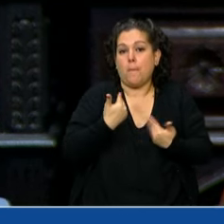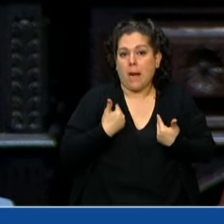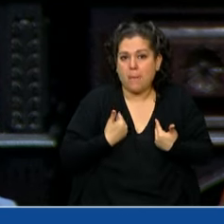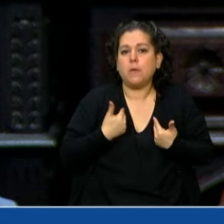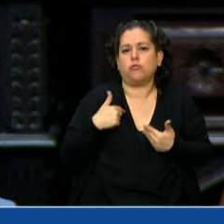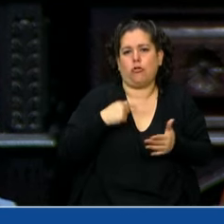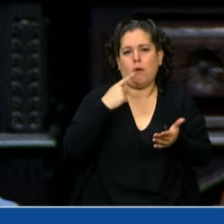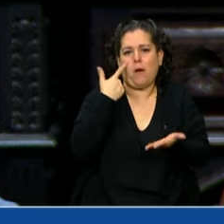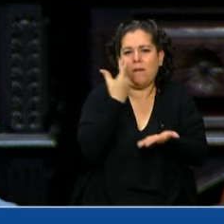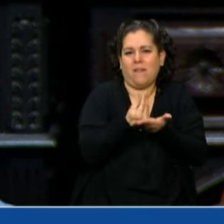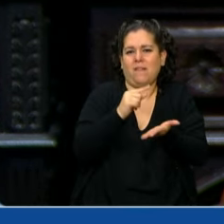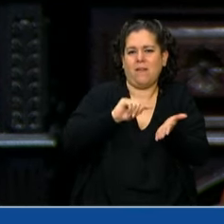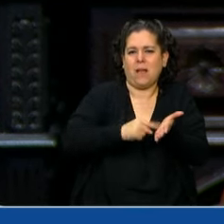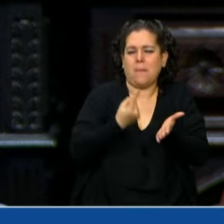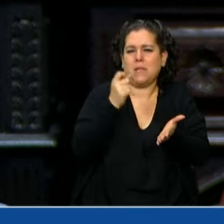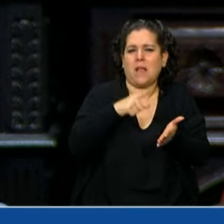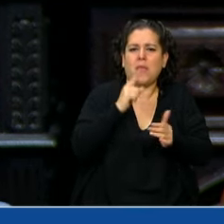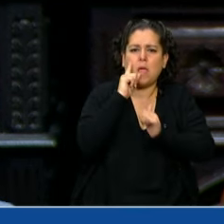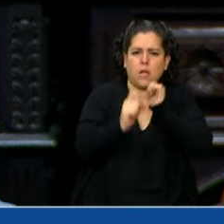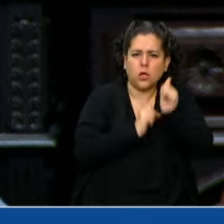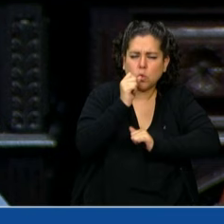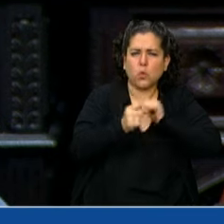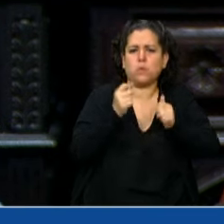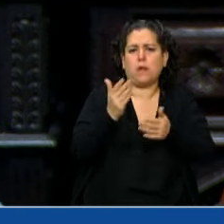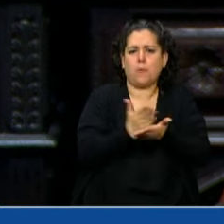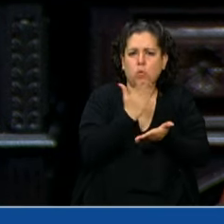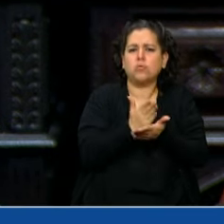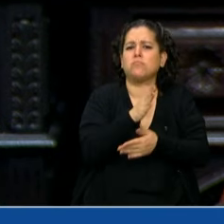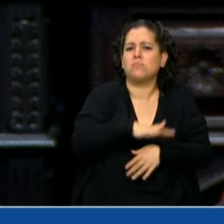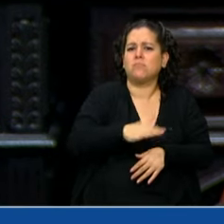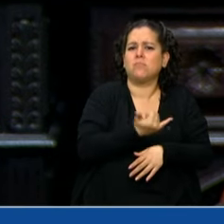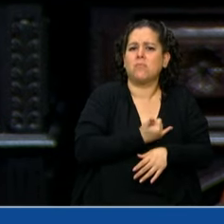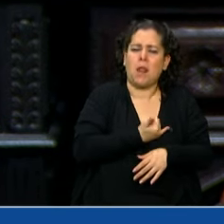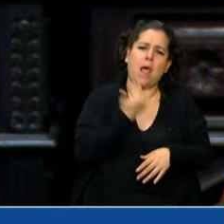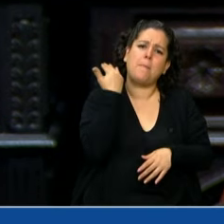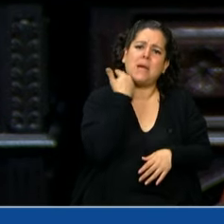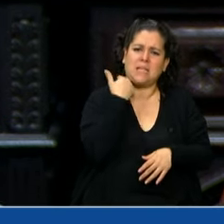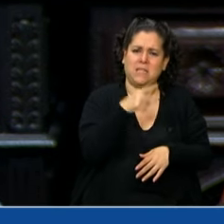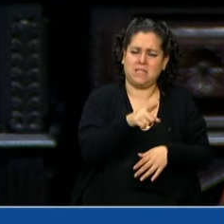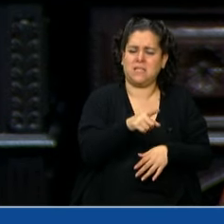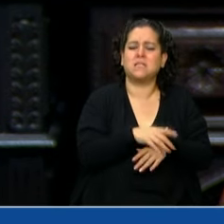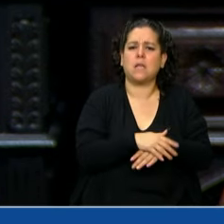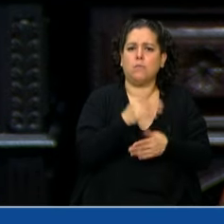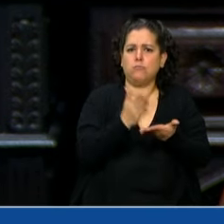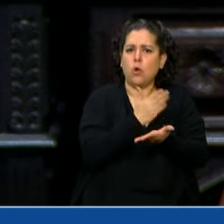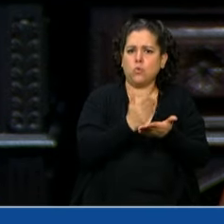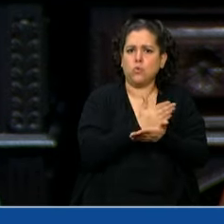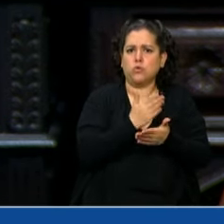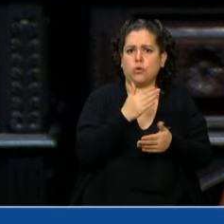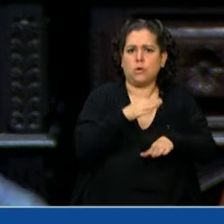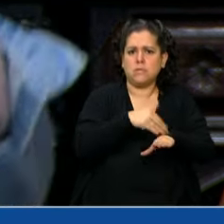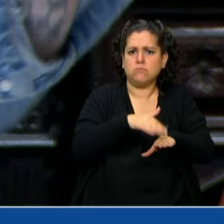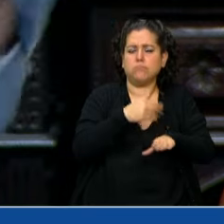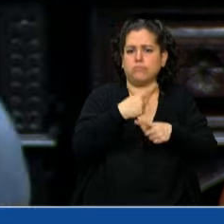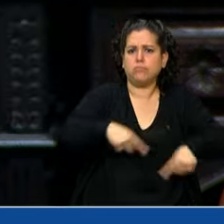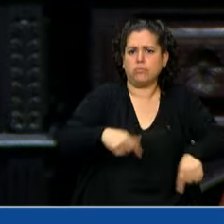pertenezco a la capital Nacional de la producción de la industria la matanza que produce el 30% del calzado porque de